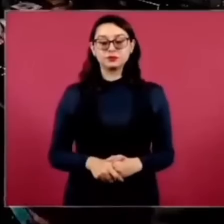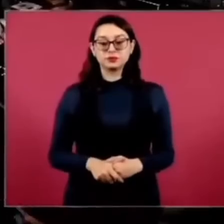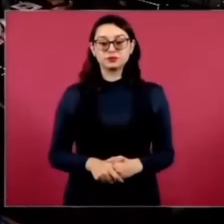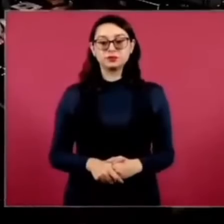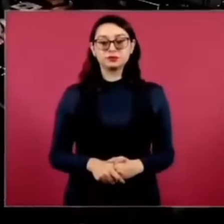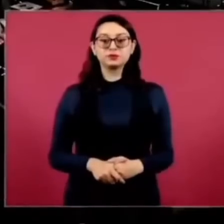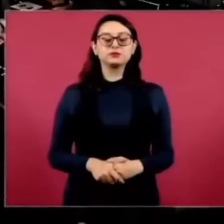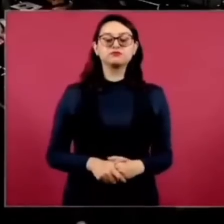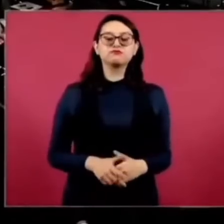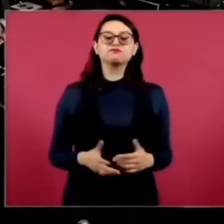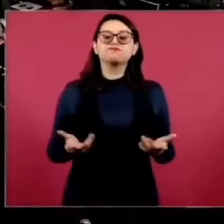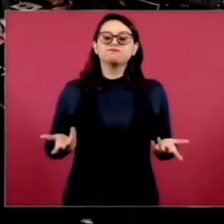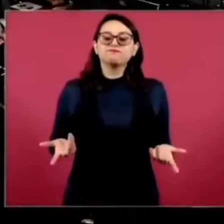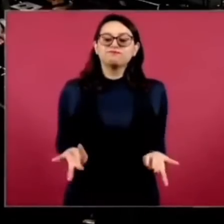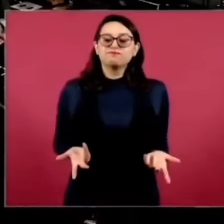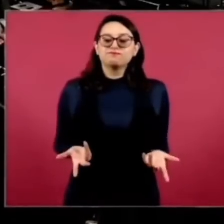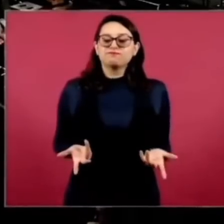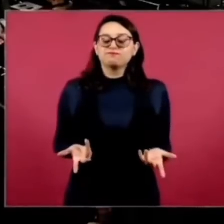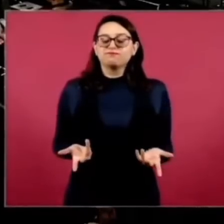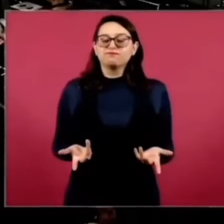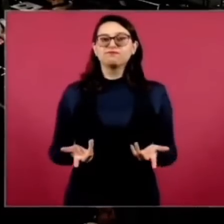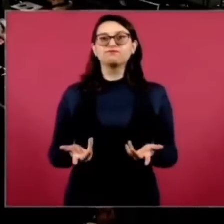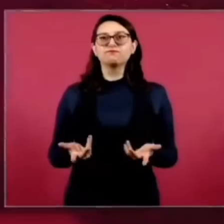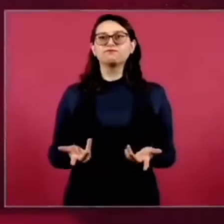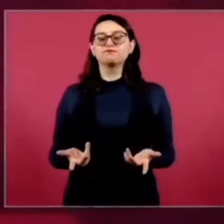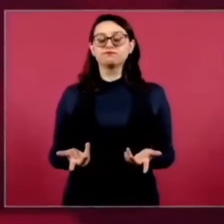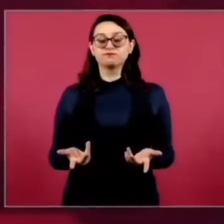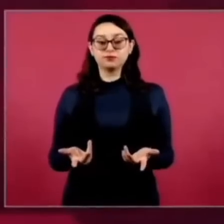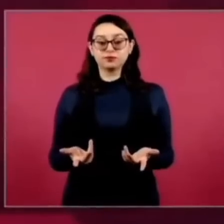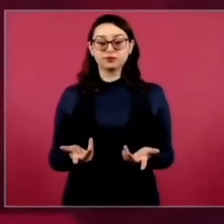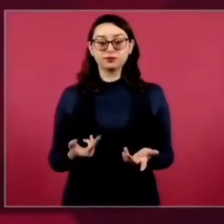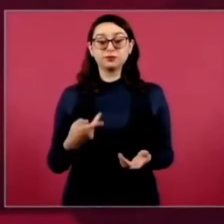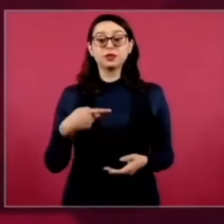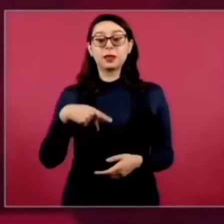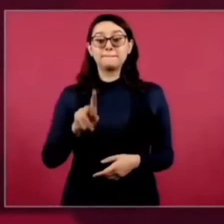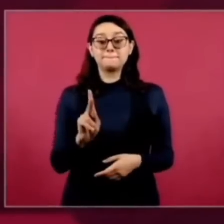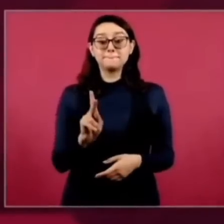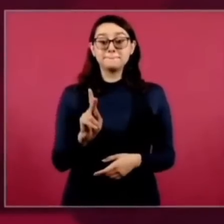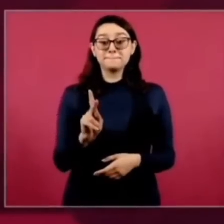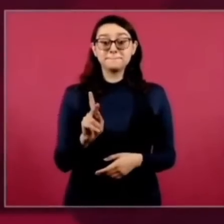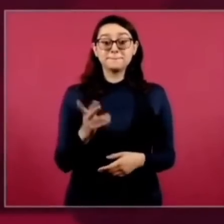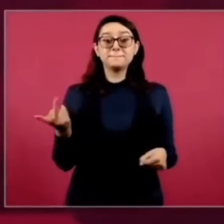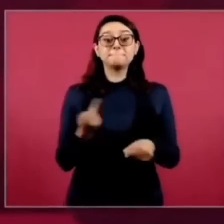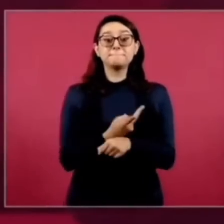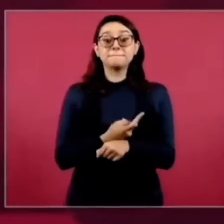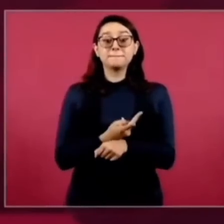sí, pero ya Fox